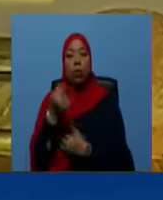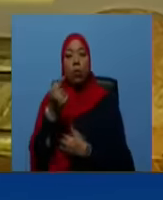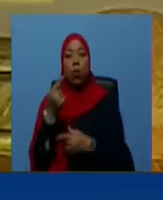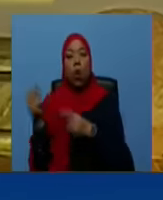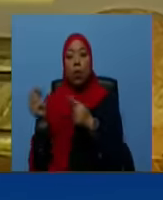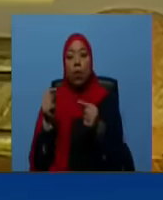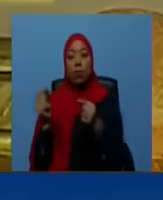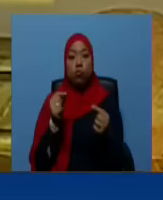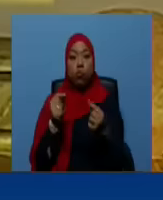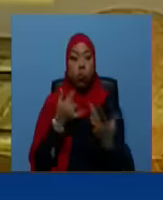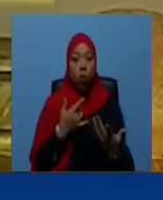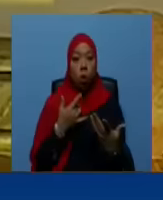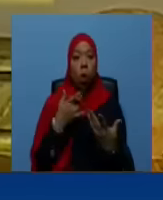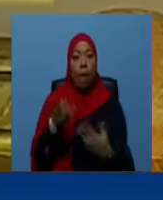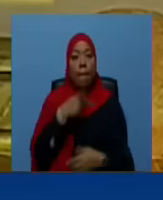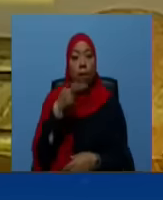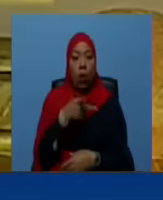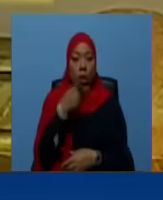disputa política.